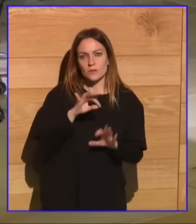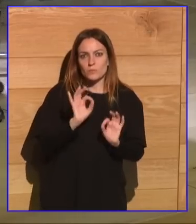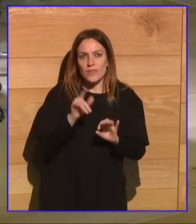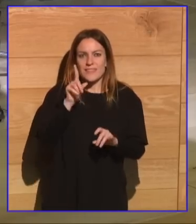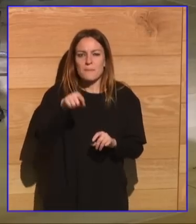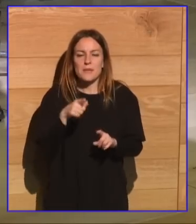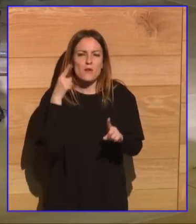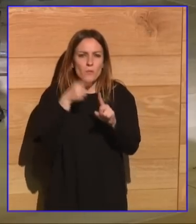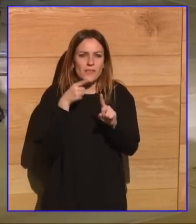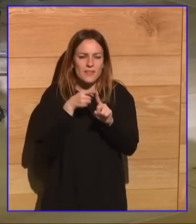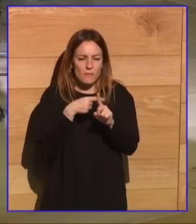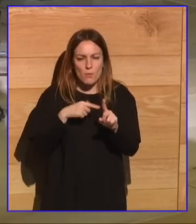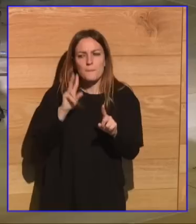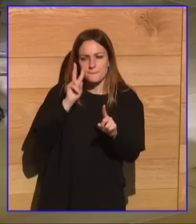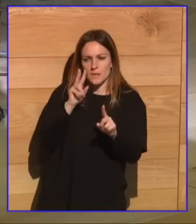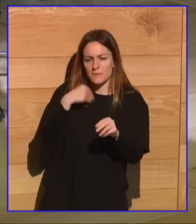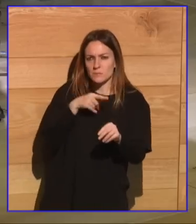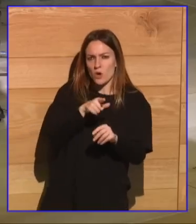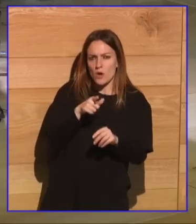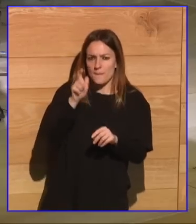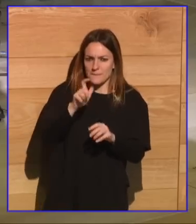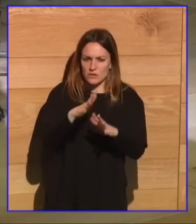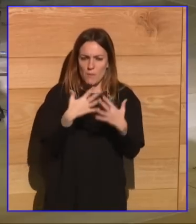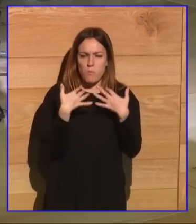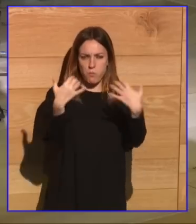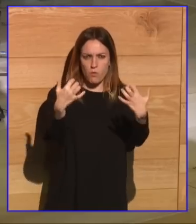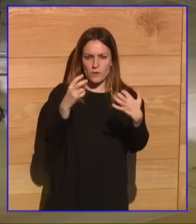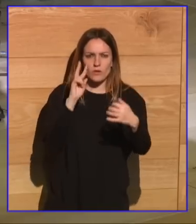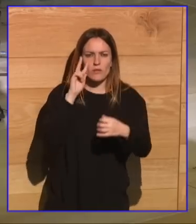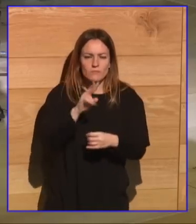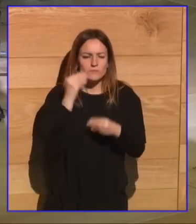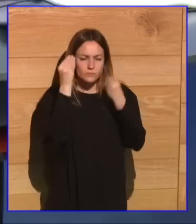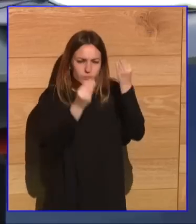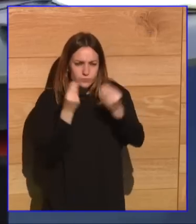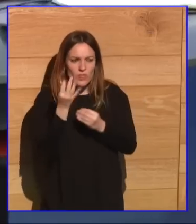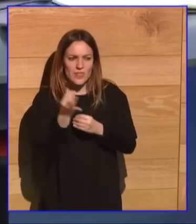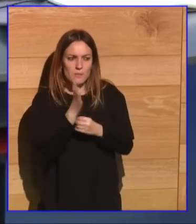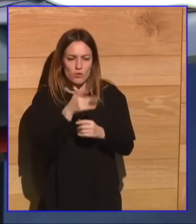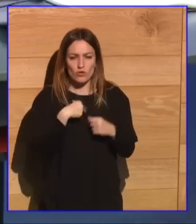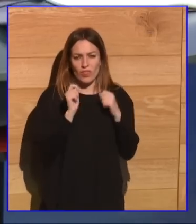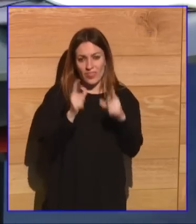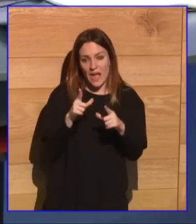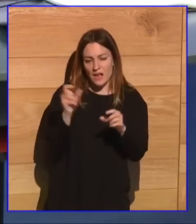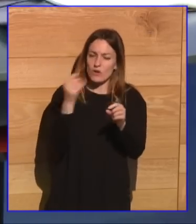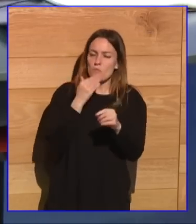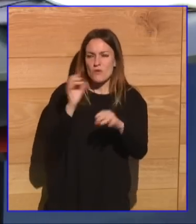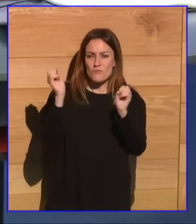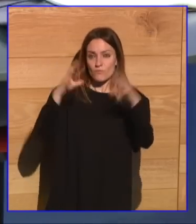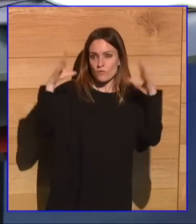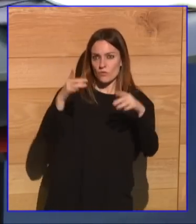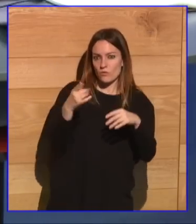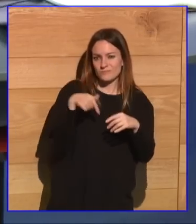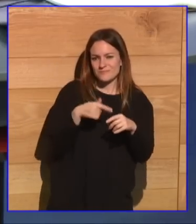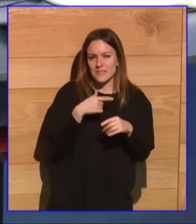intención de no, aquí es el espectador el que tiene que forzar el ojo porque yo no te voy a dar la luminosidad